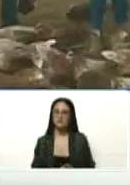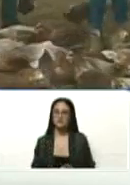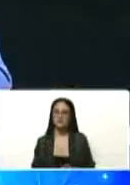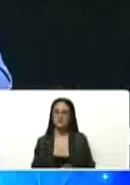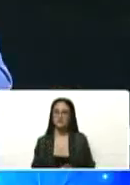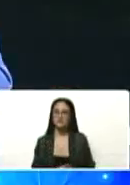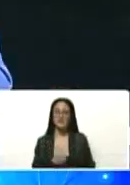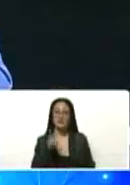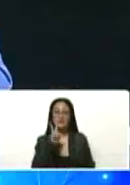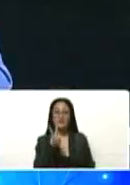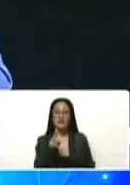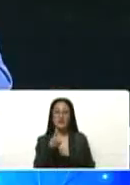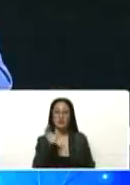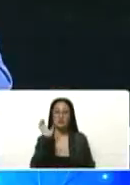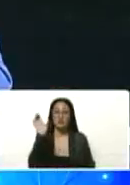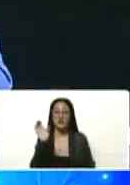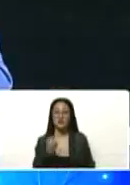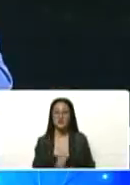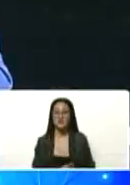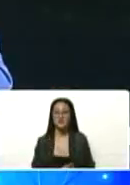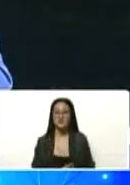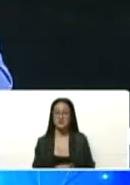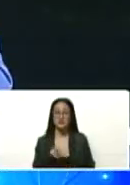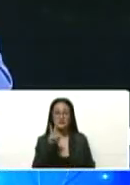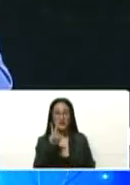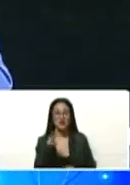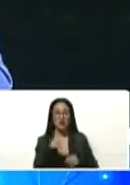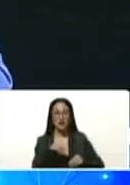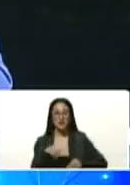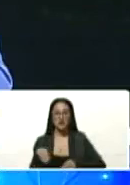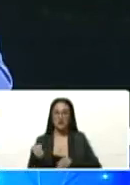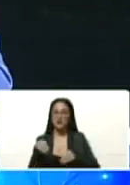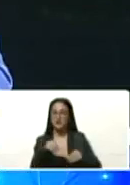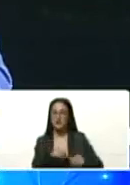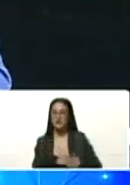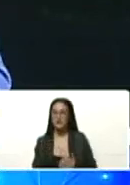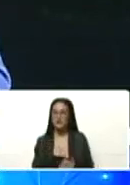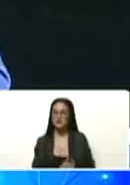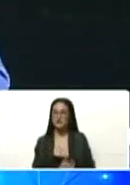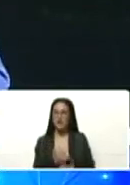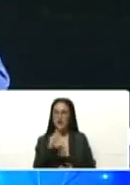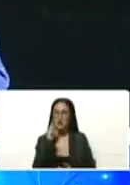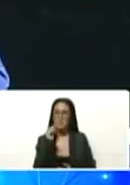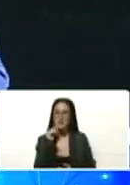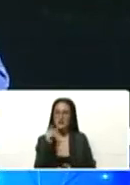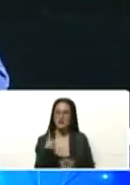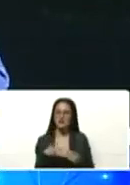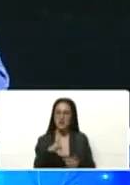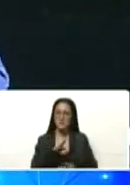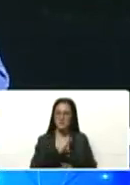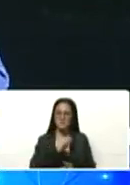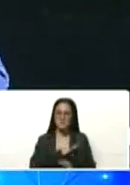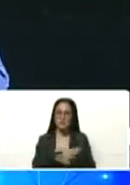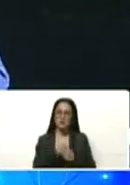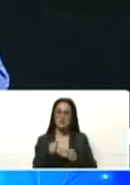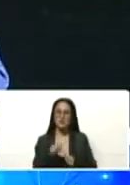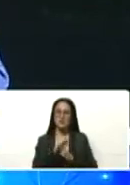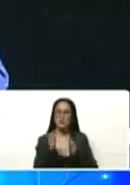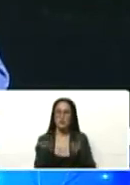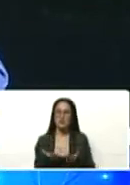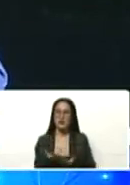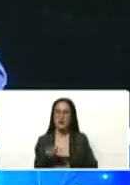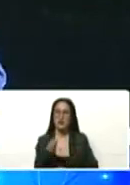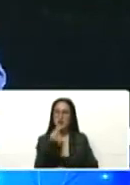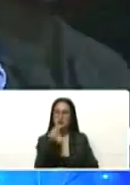viendo al país, viendo las tierras. Traen la experiencia productiva de una potencia mundial de alimentos,